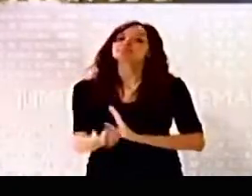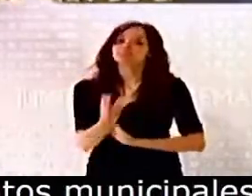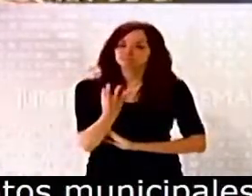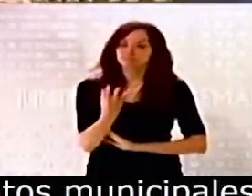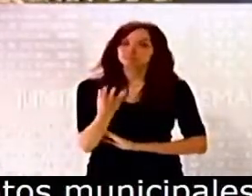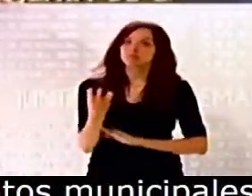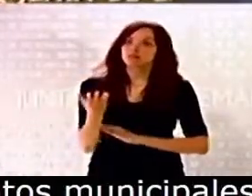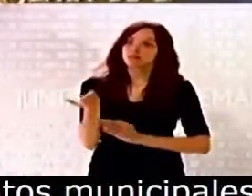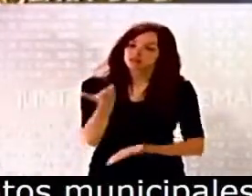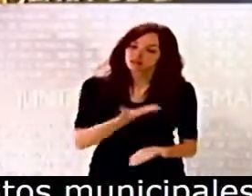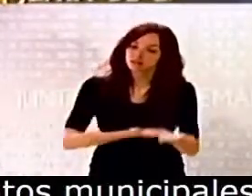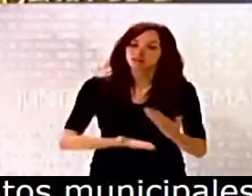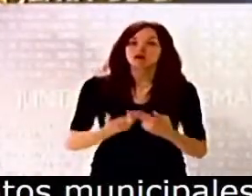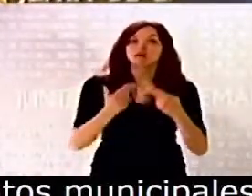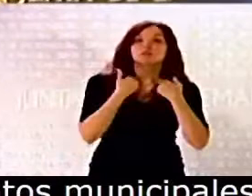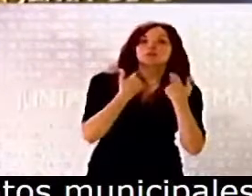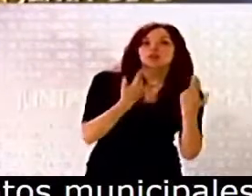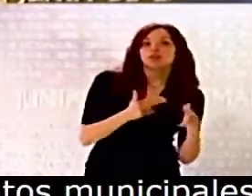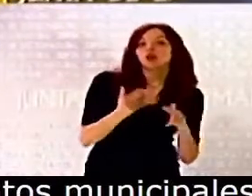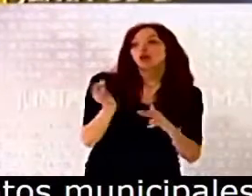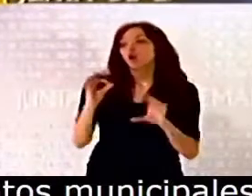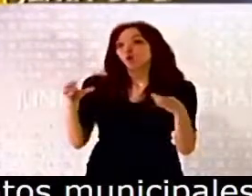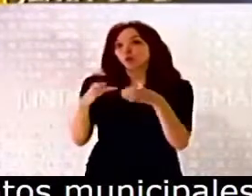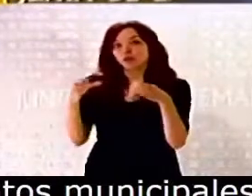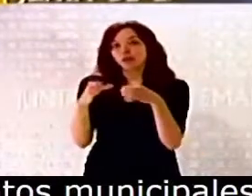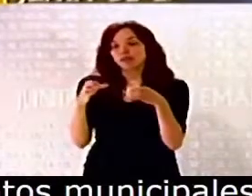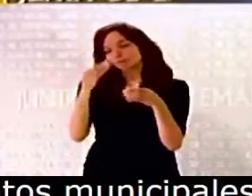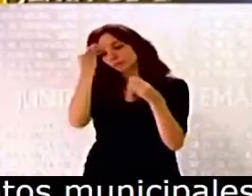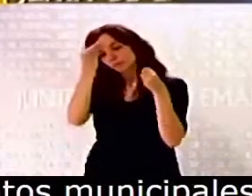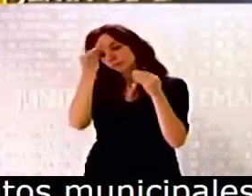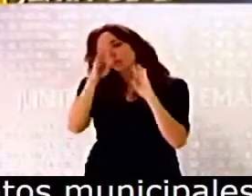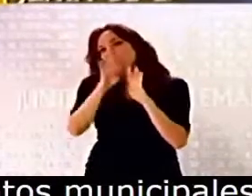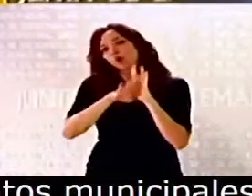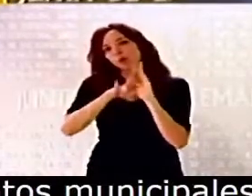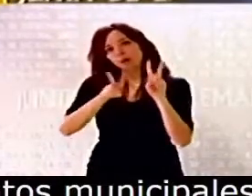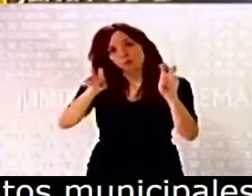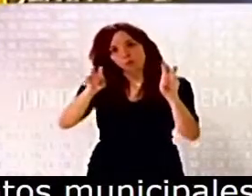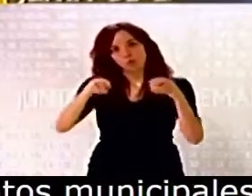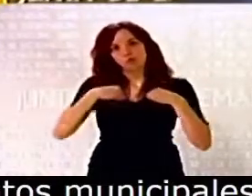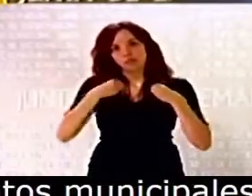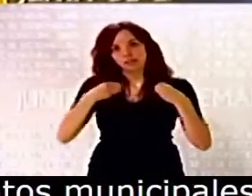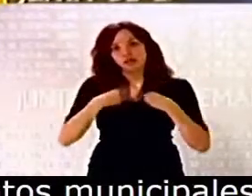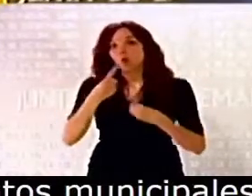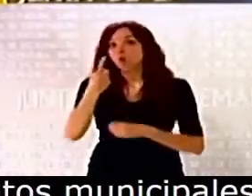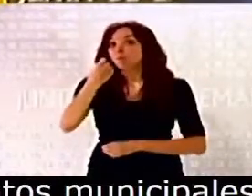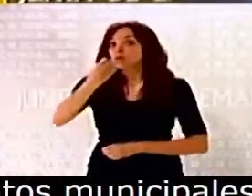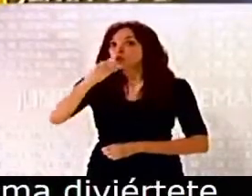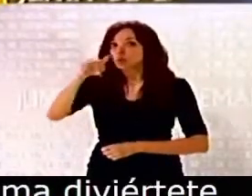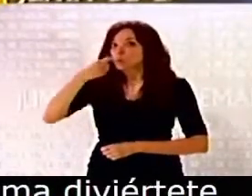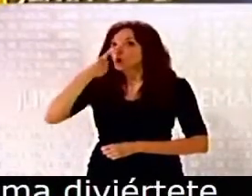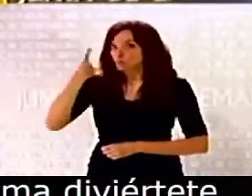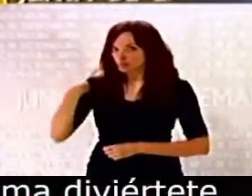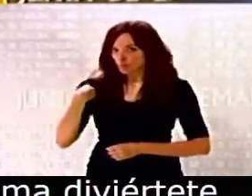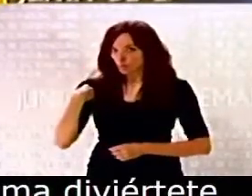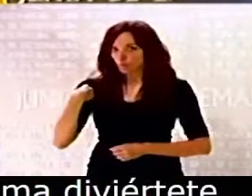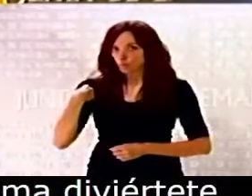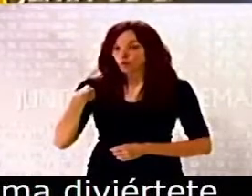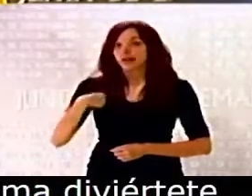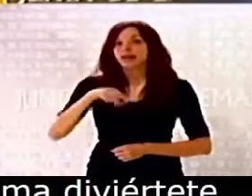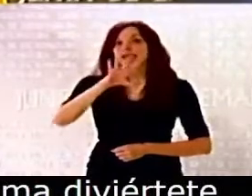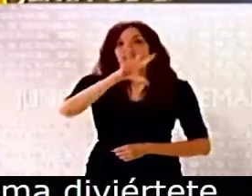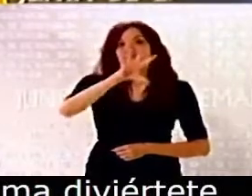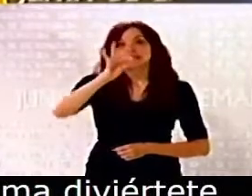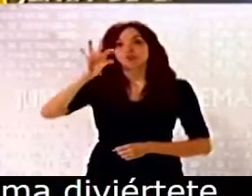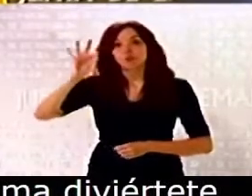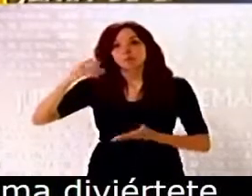las mancomunidades, el programa Diviértete Extremadura. Un programa que estuvo dotado con 1.000.000 de euros, 500.000 euros los